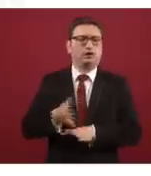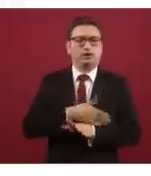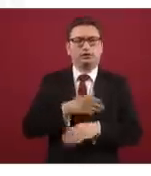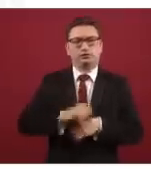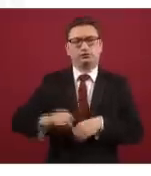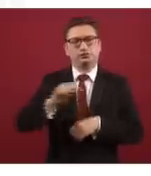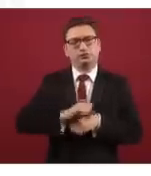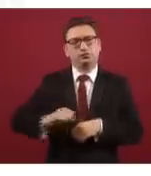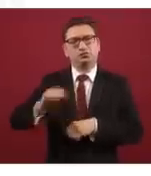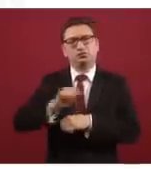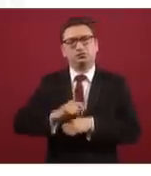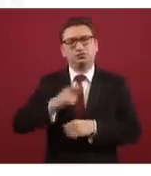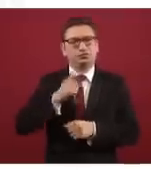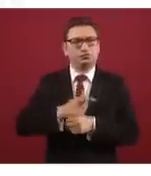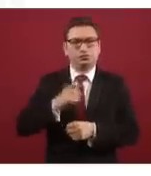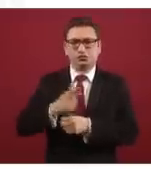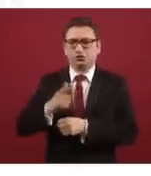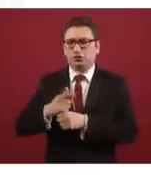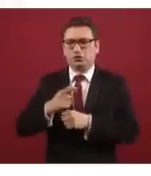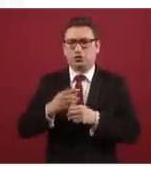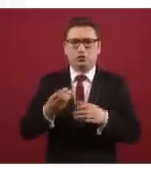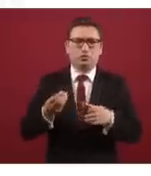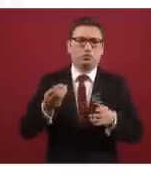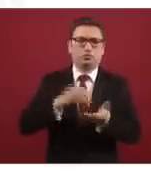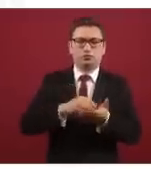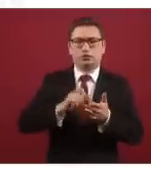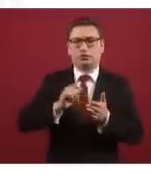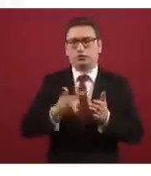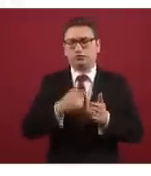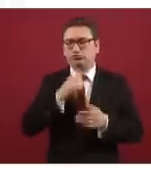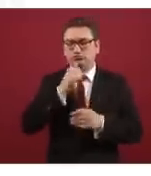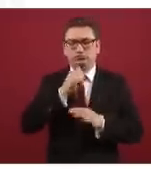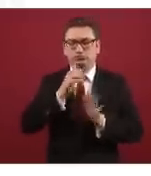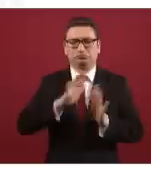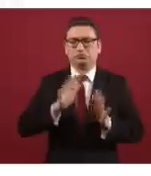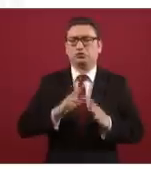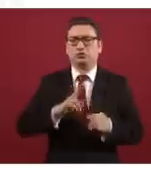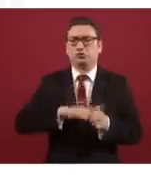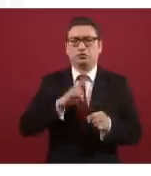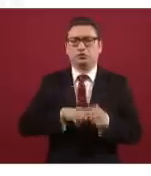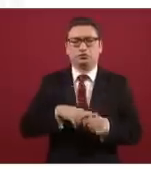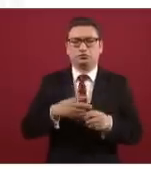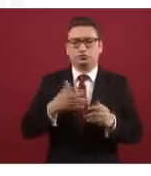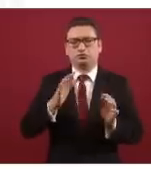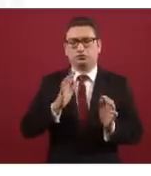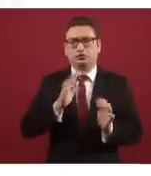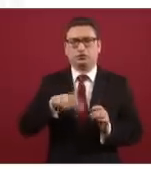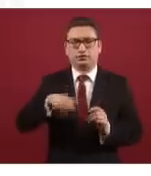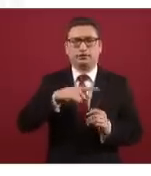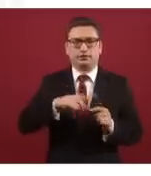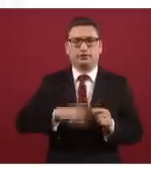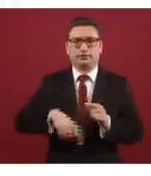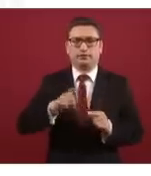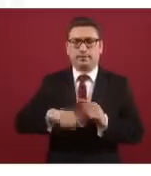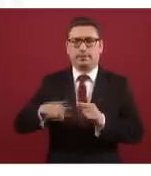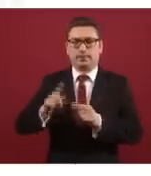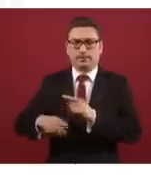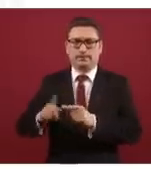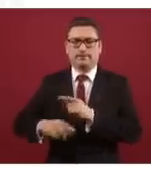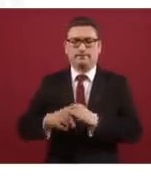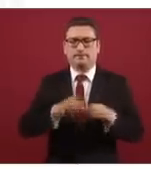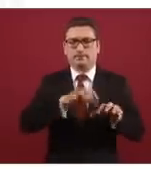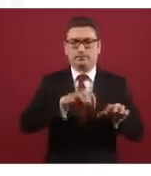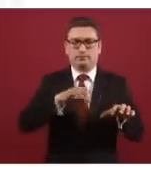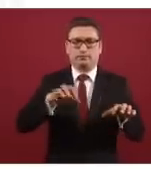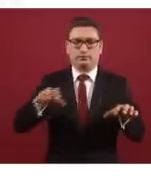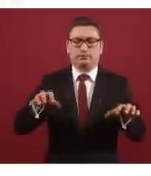semanas, ningún rastrillo o aditamento. Yo creo que afortunadamente los han estado retirando las